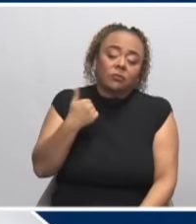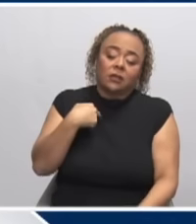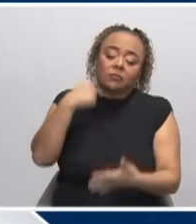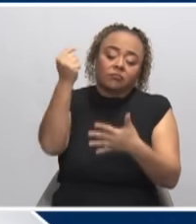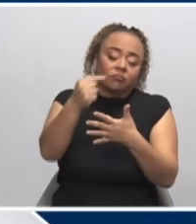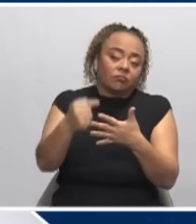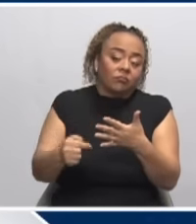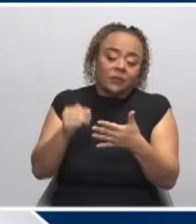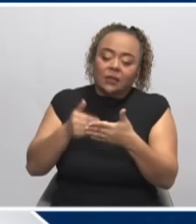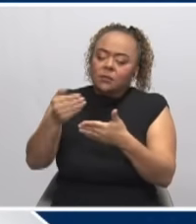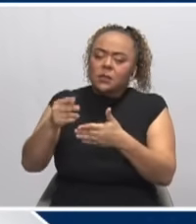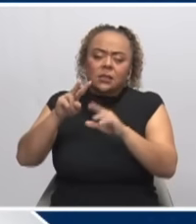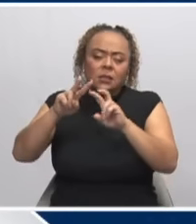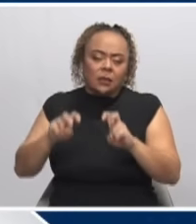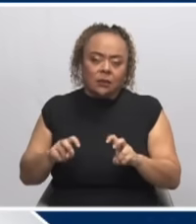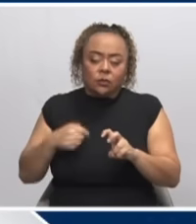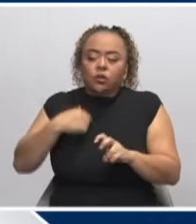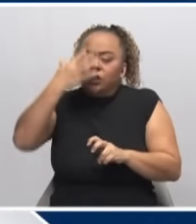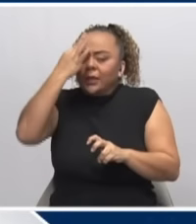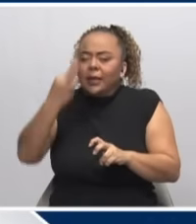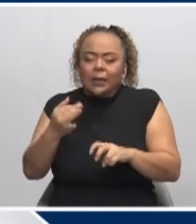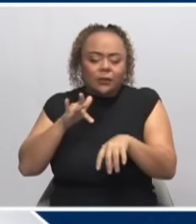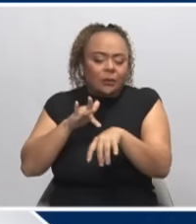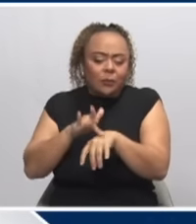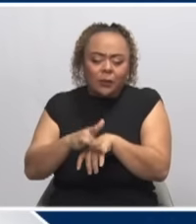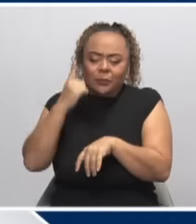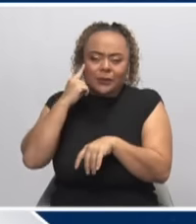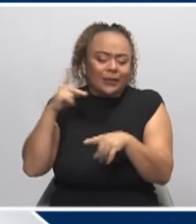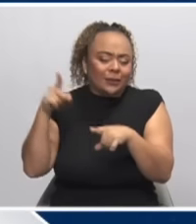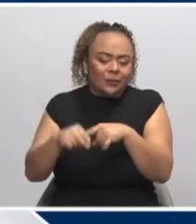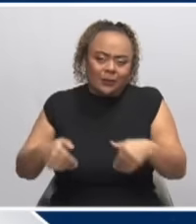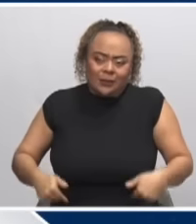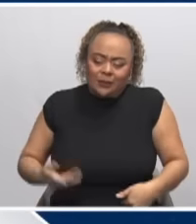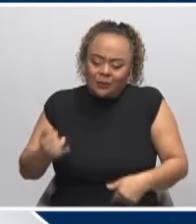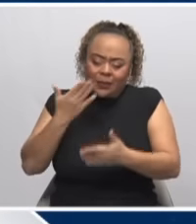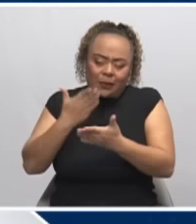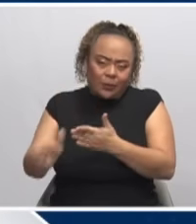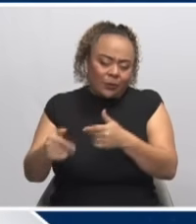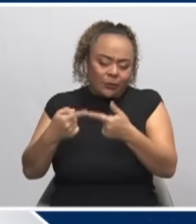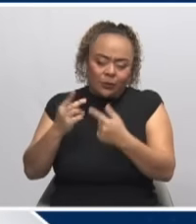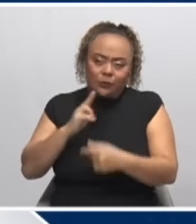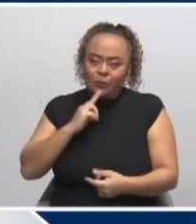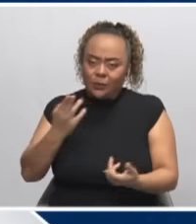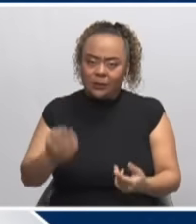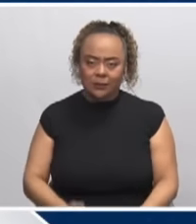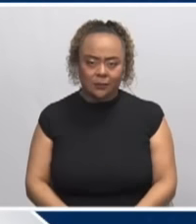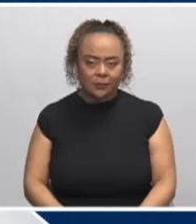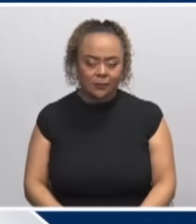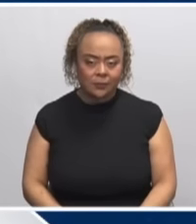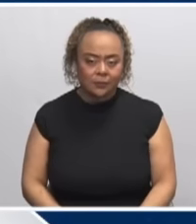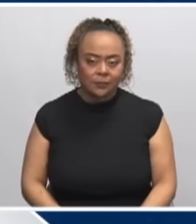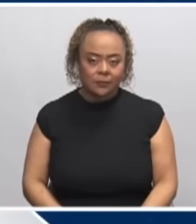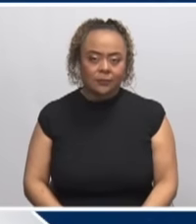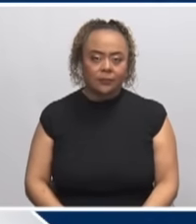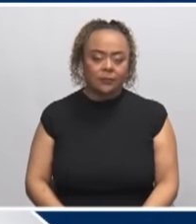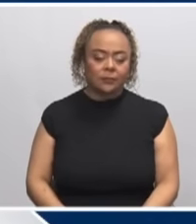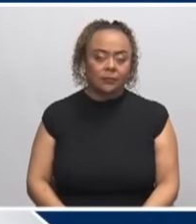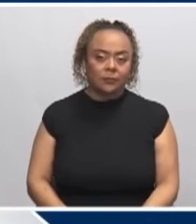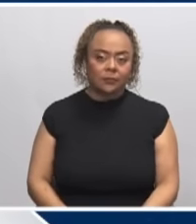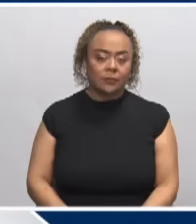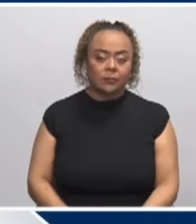y uno valorará yo sí creo que sería prematuro pensar en la destitución del técnico si si queda eliminado contra eh la selección de